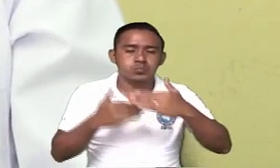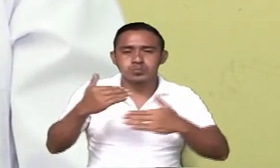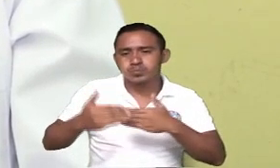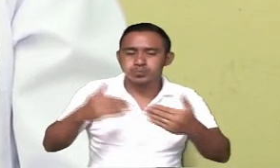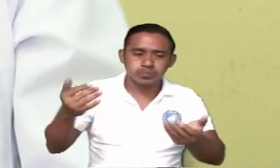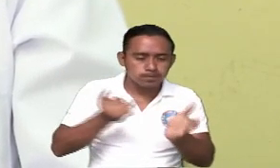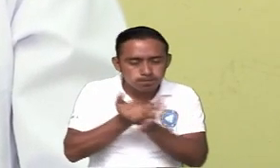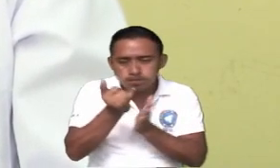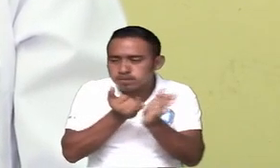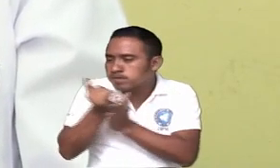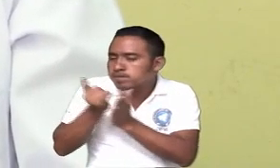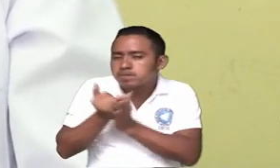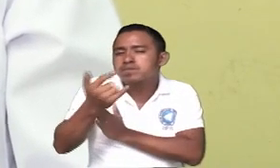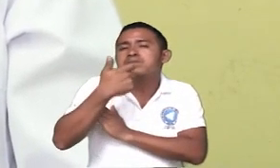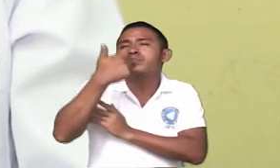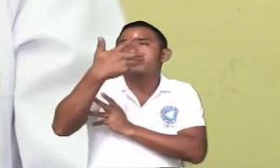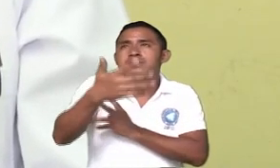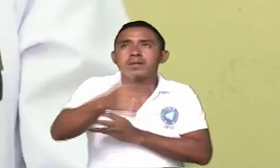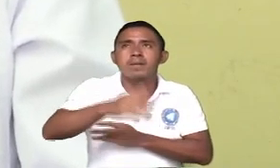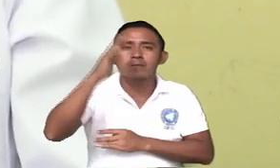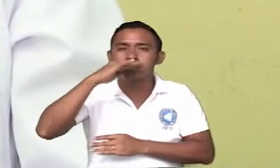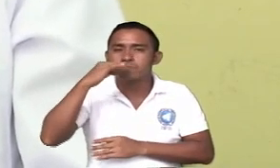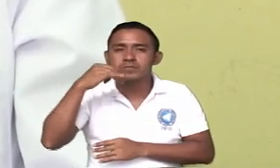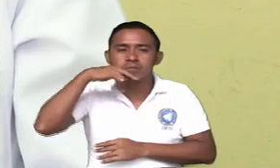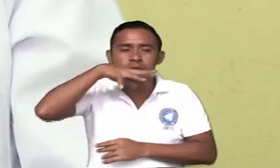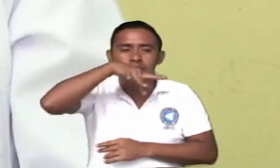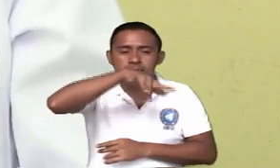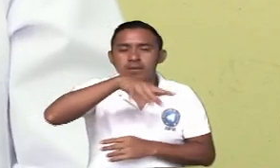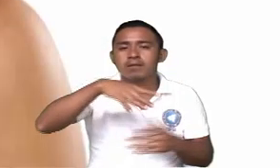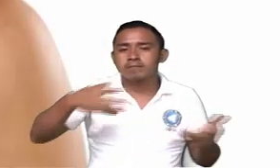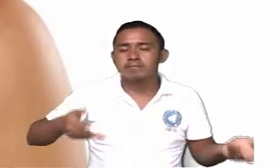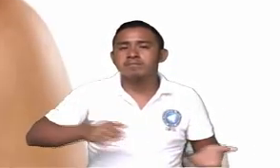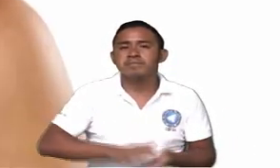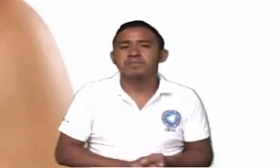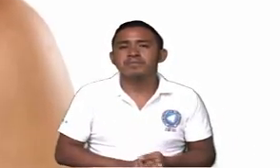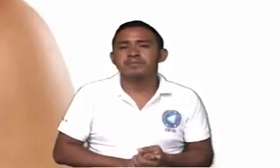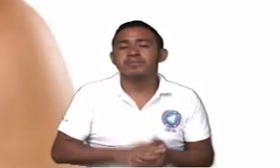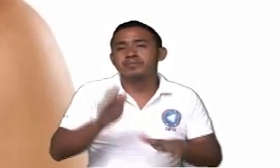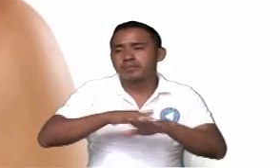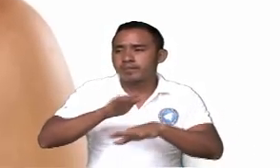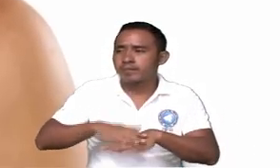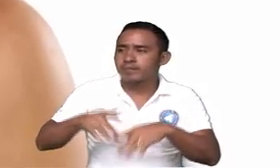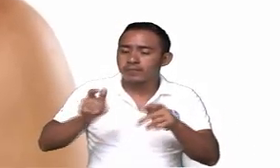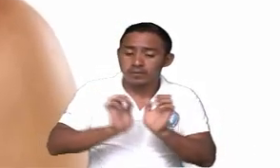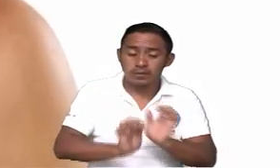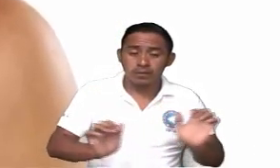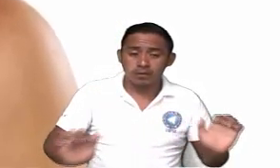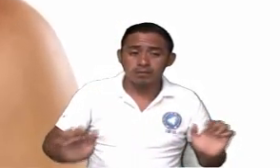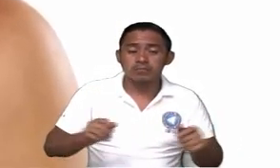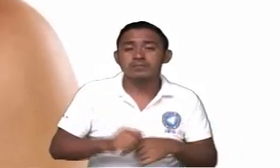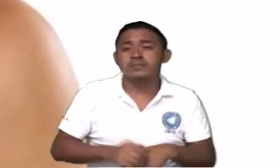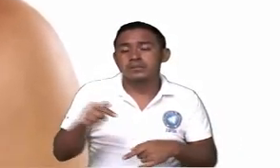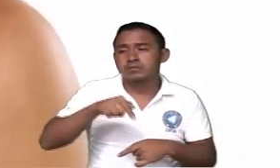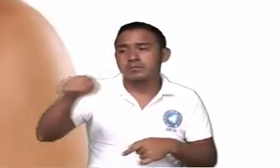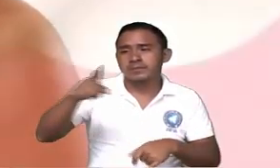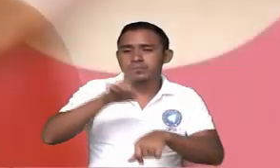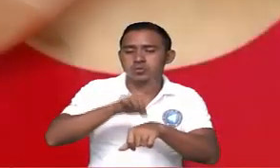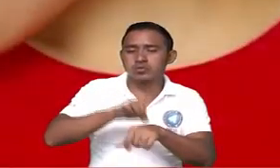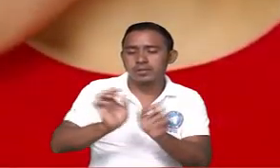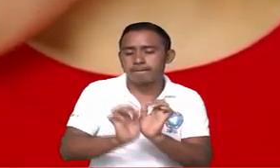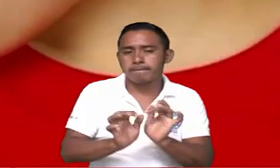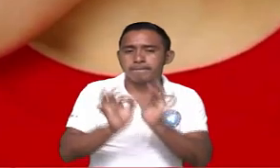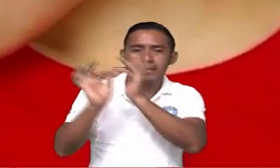clínica e investigar cuál es la causa principal de ese mal aliento. Invitamos a los niños que acudan a su pediatra, que